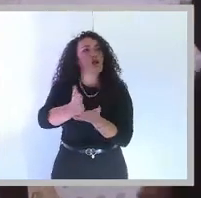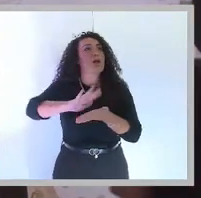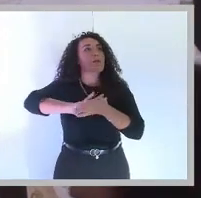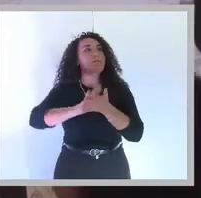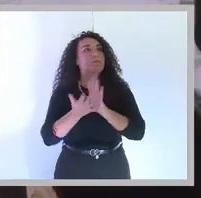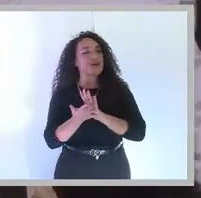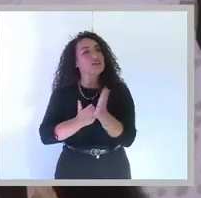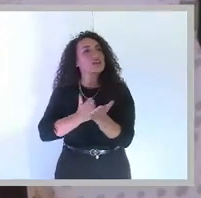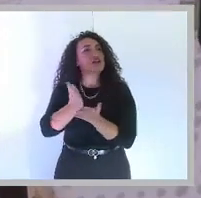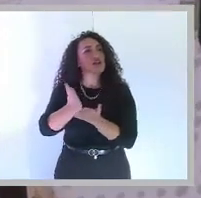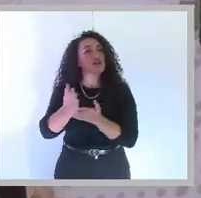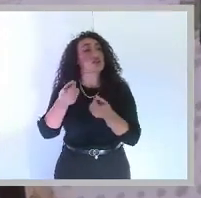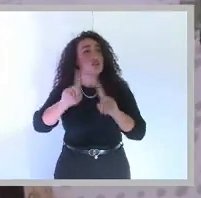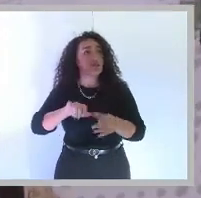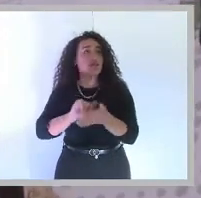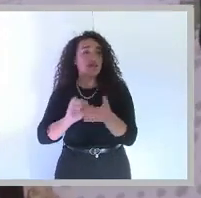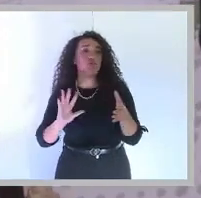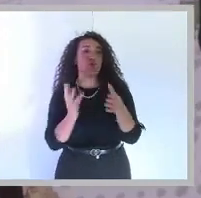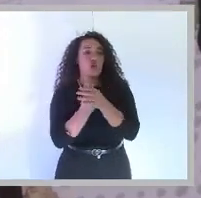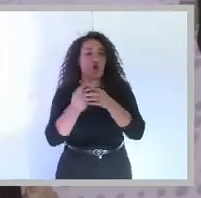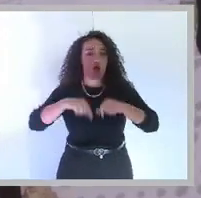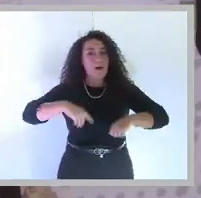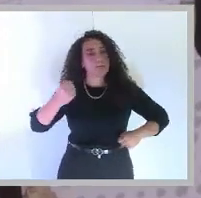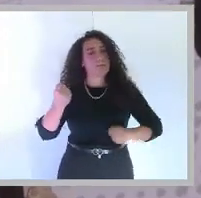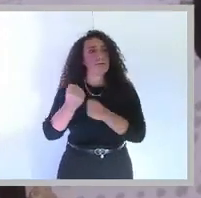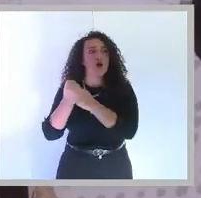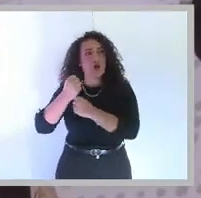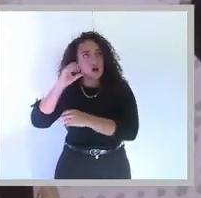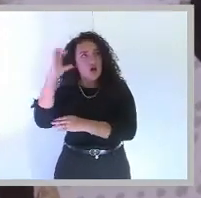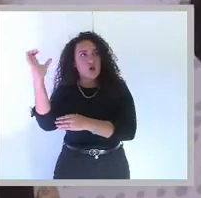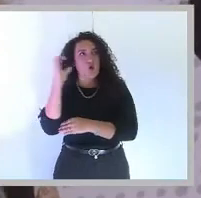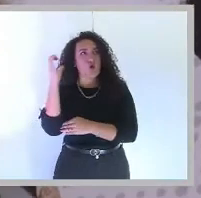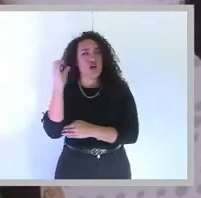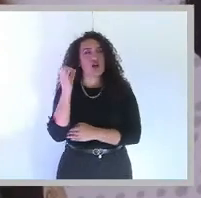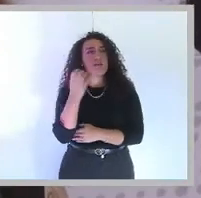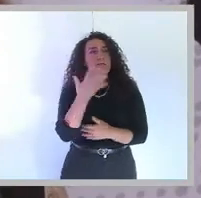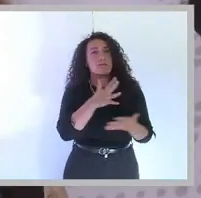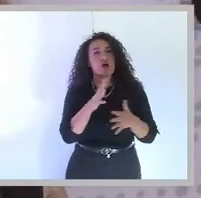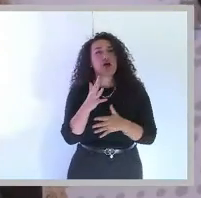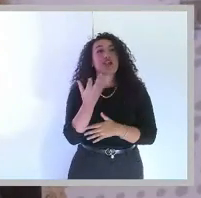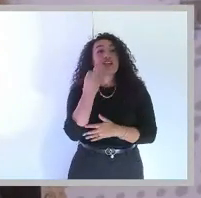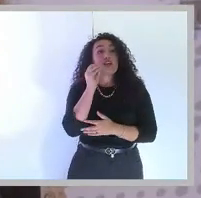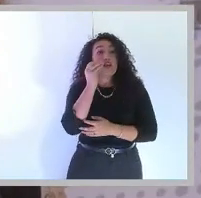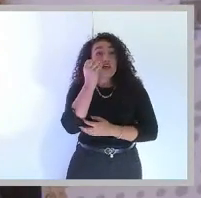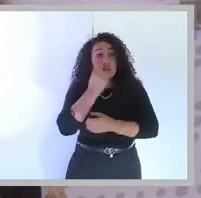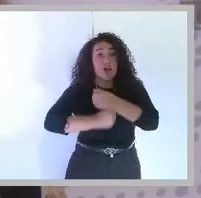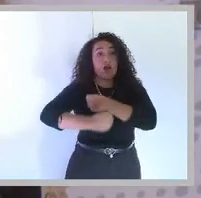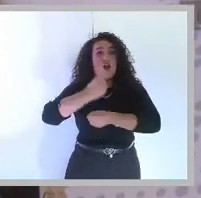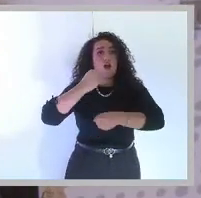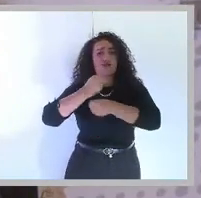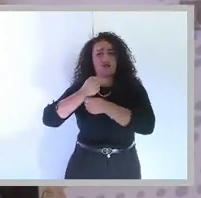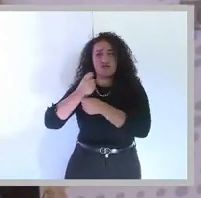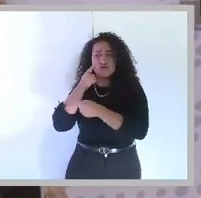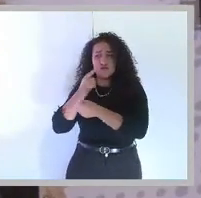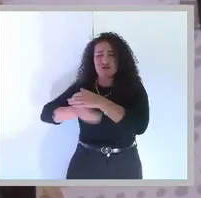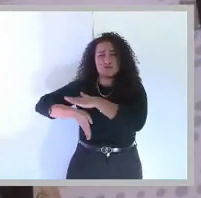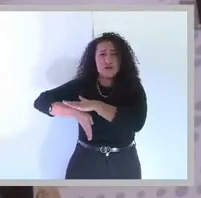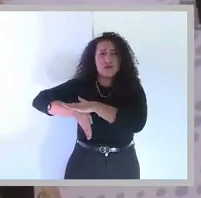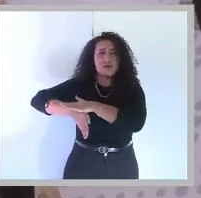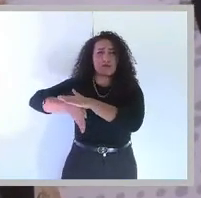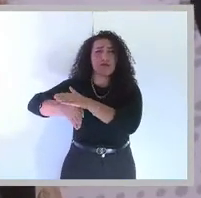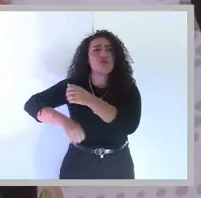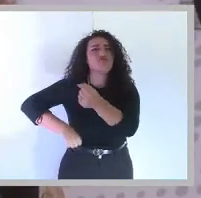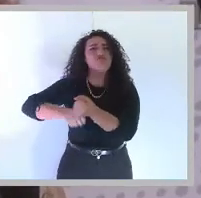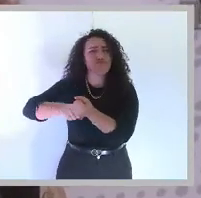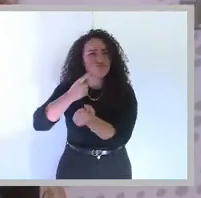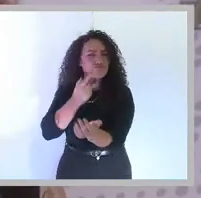e incluyente en Colombia desde hace más de 3 décadas. También mediante la promoción del